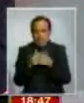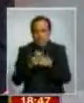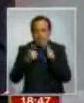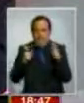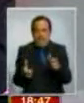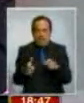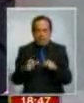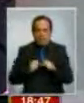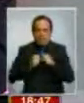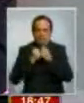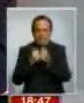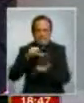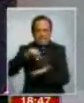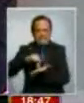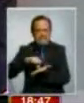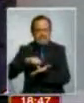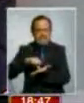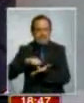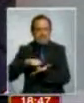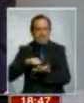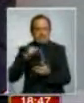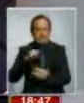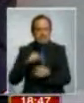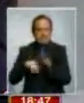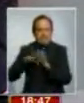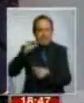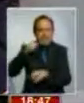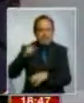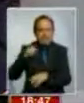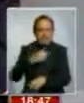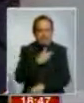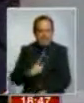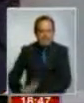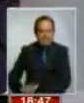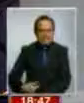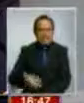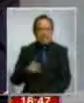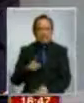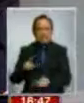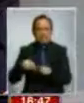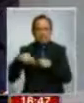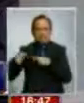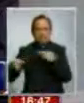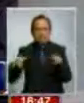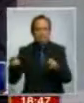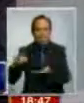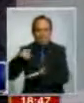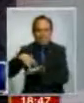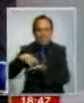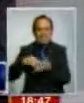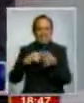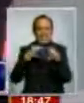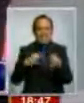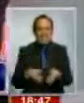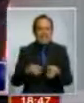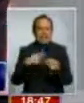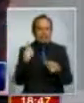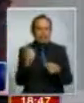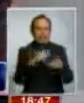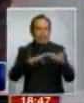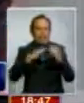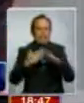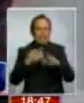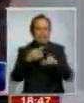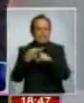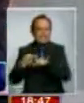poder central del Estado y un aumento de las facultades del Ejecutivo en perjuicio de lo que podríamos llamar las garantías de la comunidad y de la